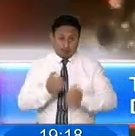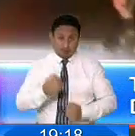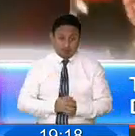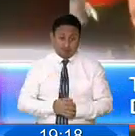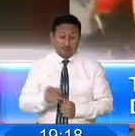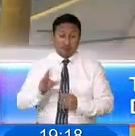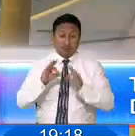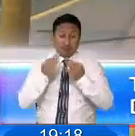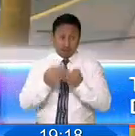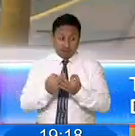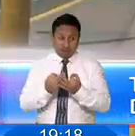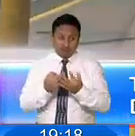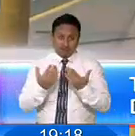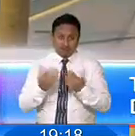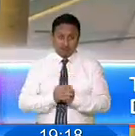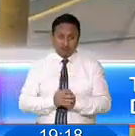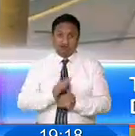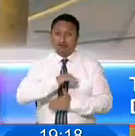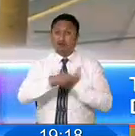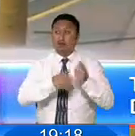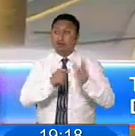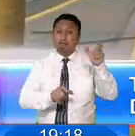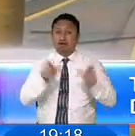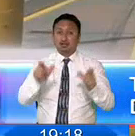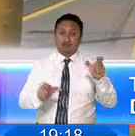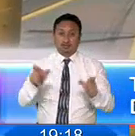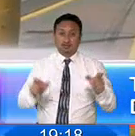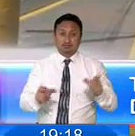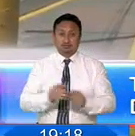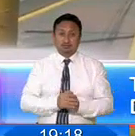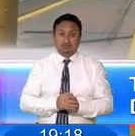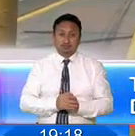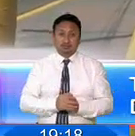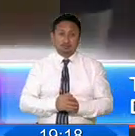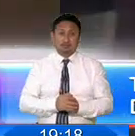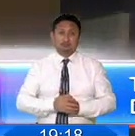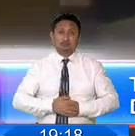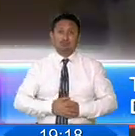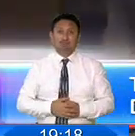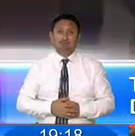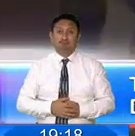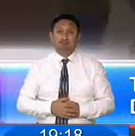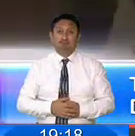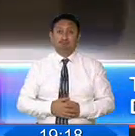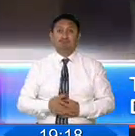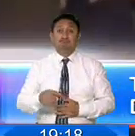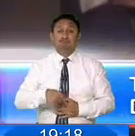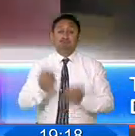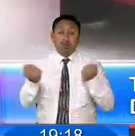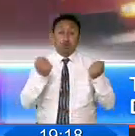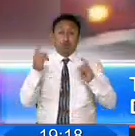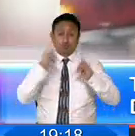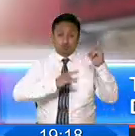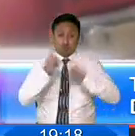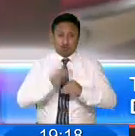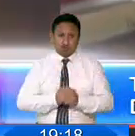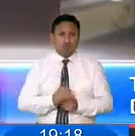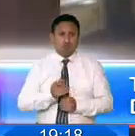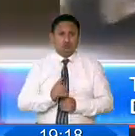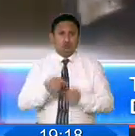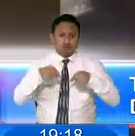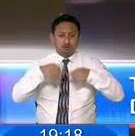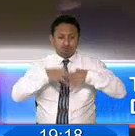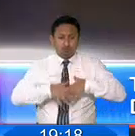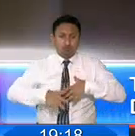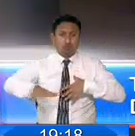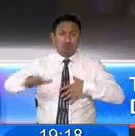de las personas cercanas a ellos, sino de todas las personas que en algún momento los rodean. El control no solo fue en Salinas, los operativos se extendieron en los